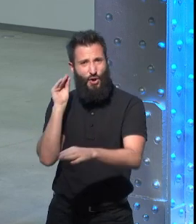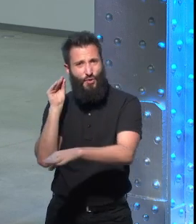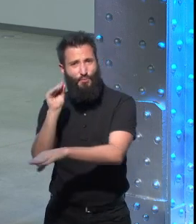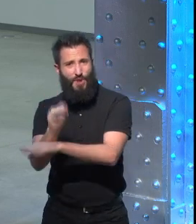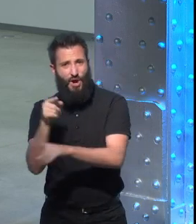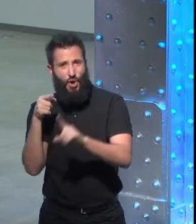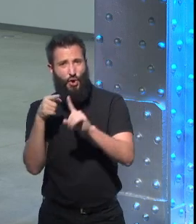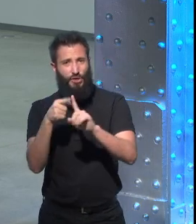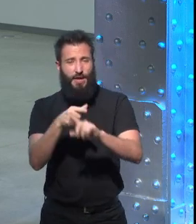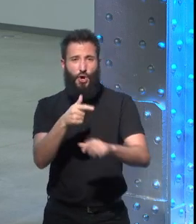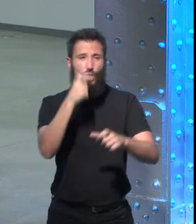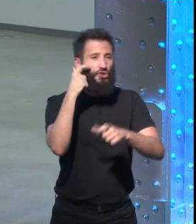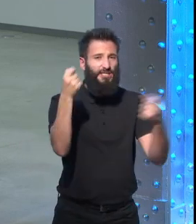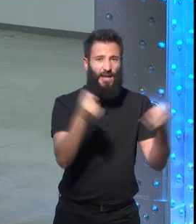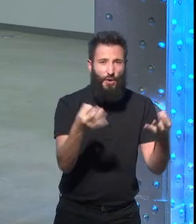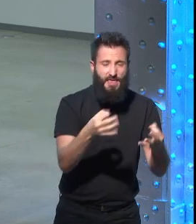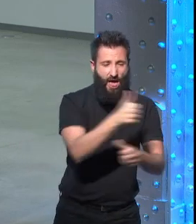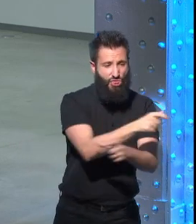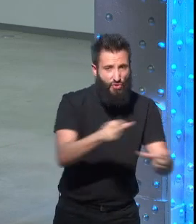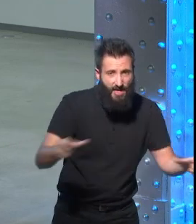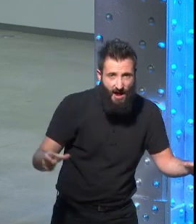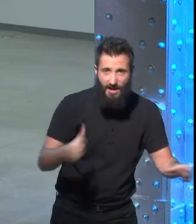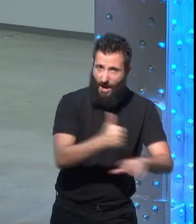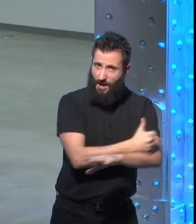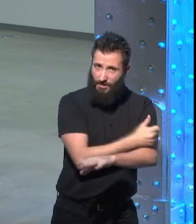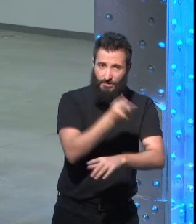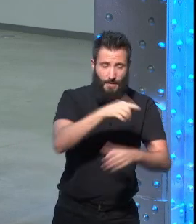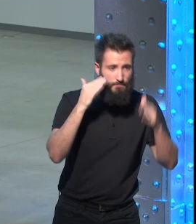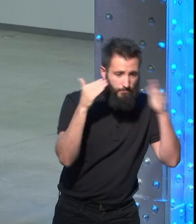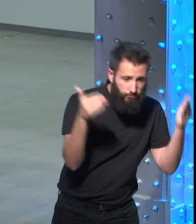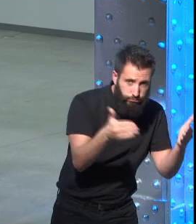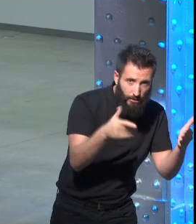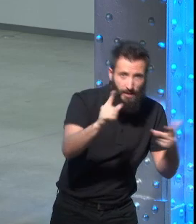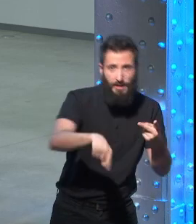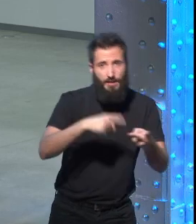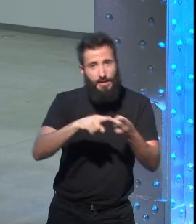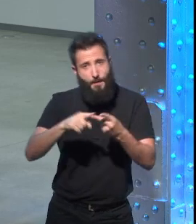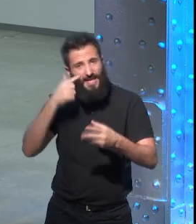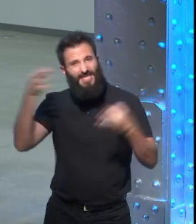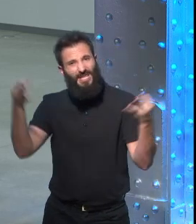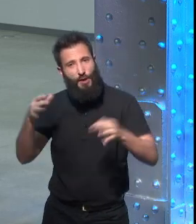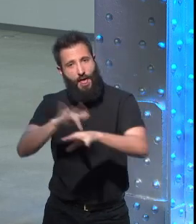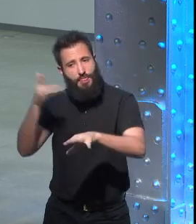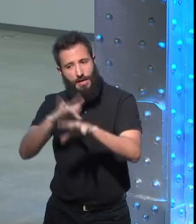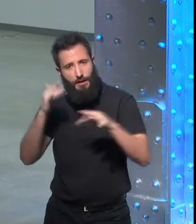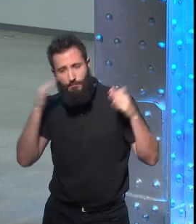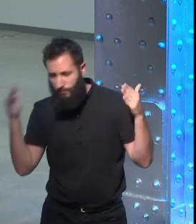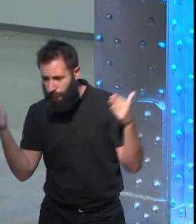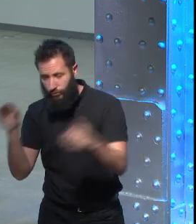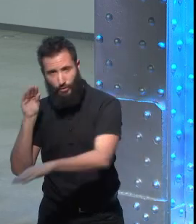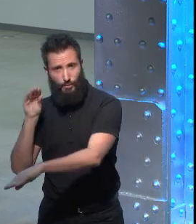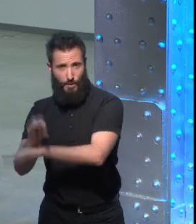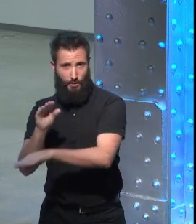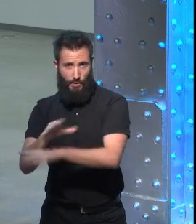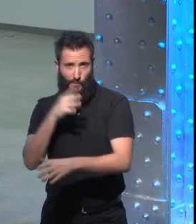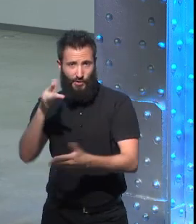el mantenimiento de la seguridad ciudadana, pues que los dedique a la seguridad digital, a garantizar